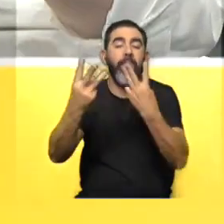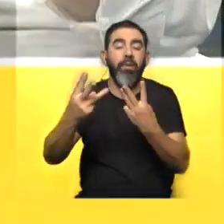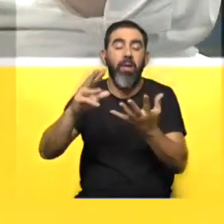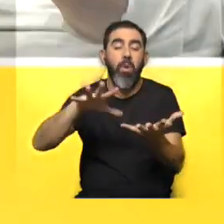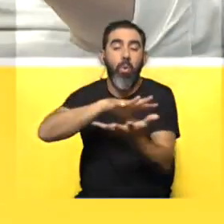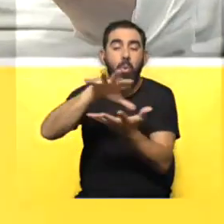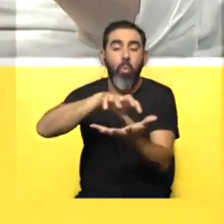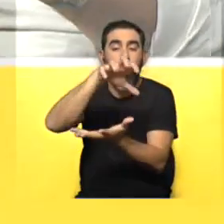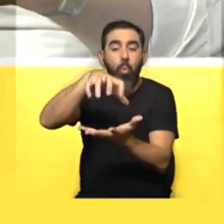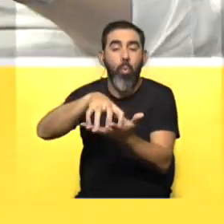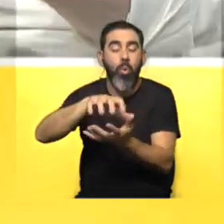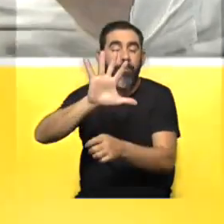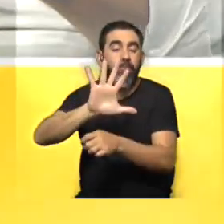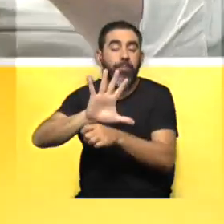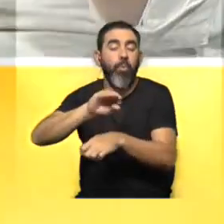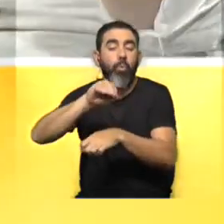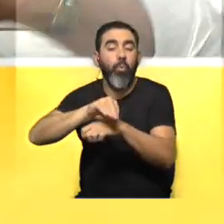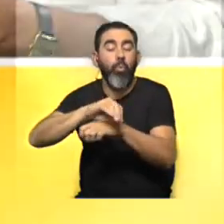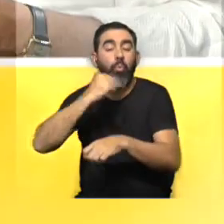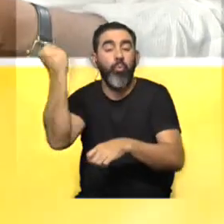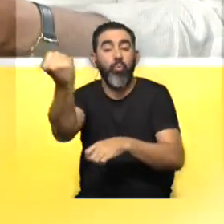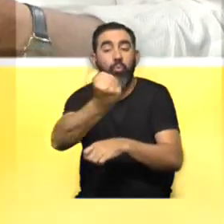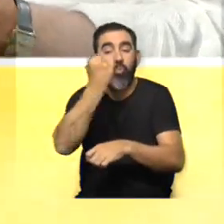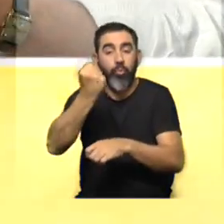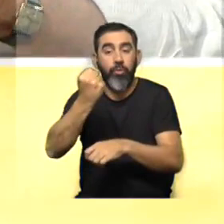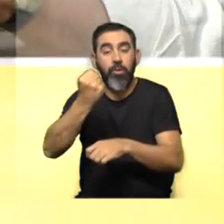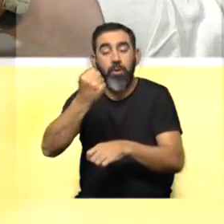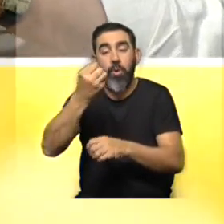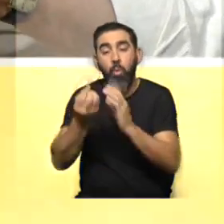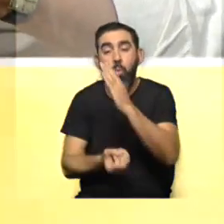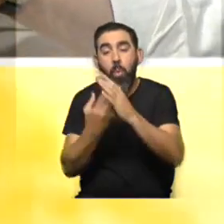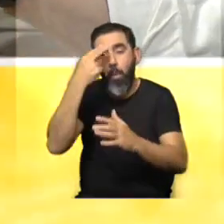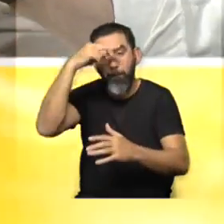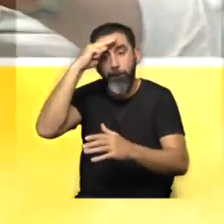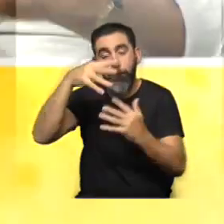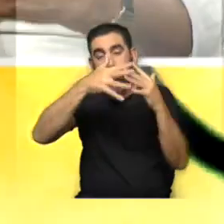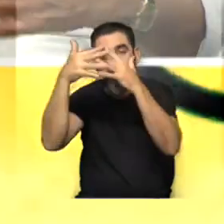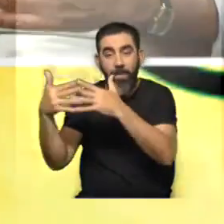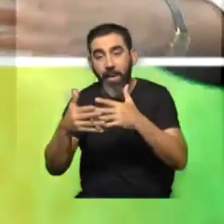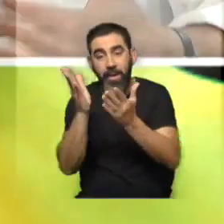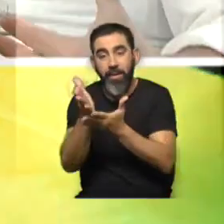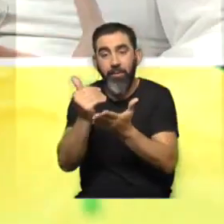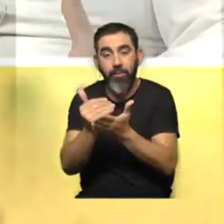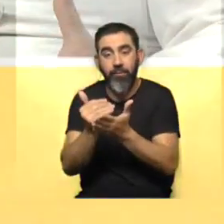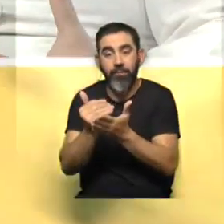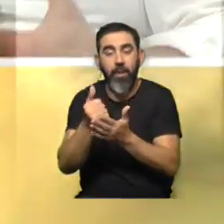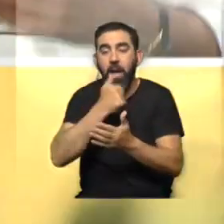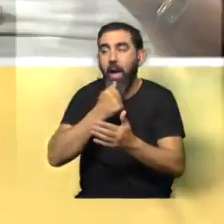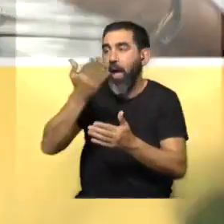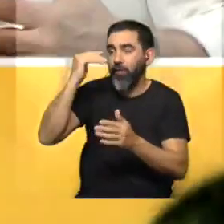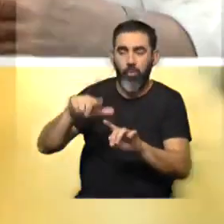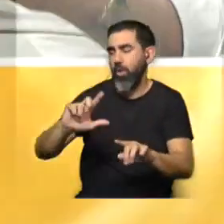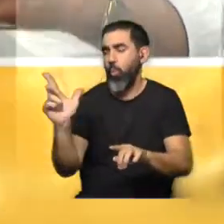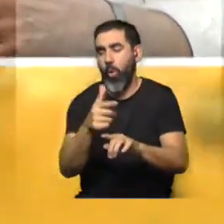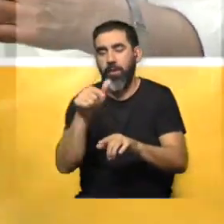una cultura muy importante en el estado de Nuevo México, en Estados Unidos, bueno, como que no puede haber nada más antiguo que eso.